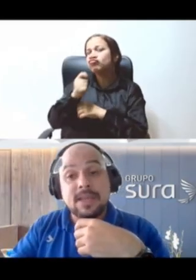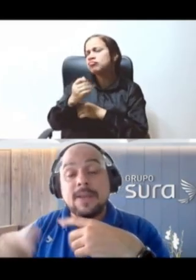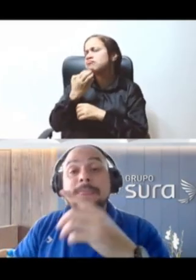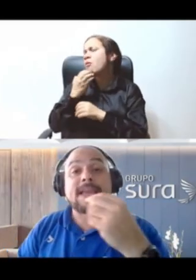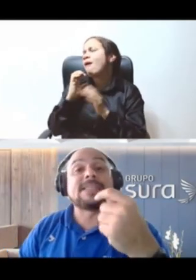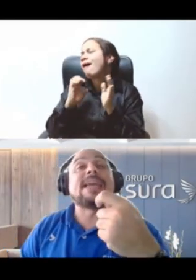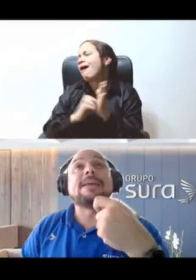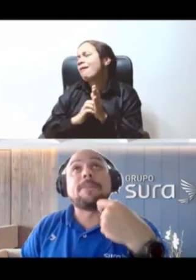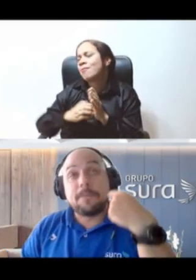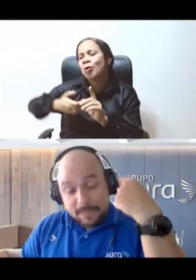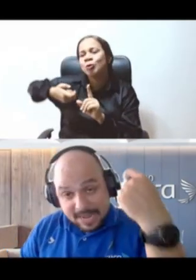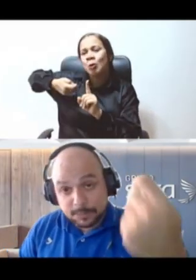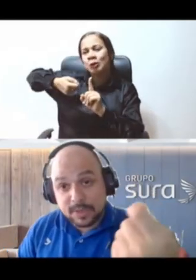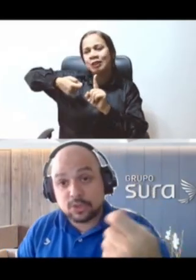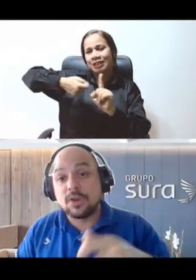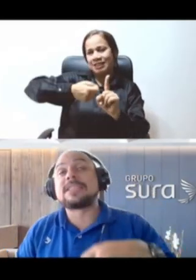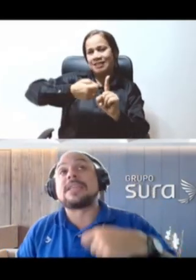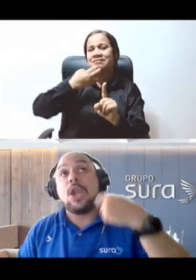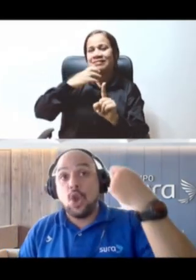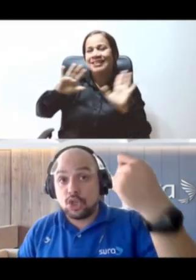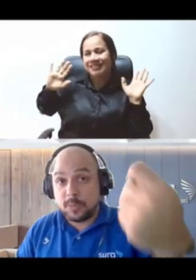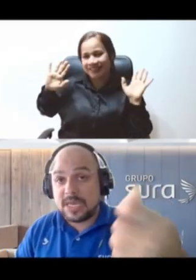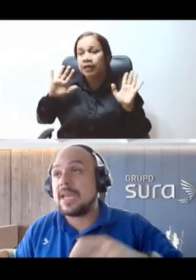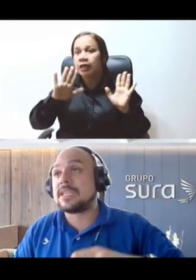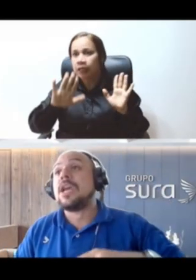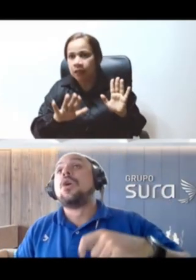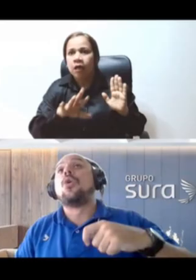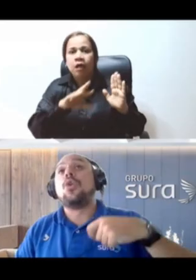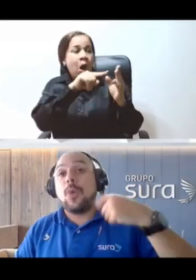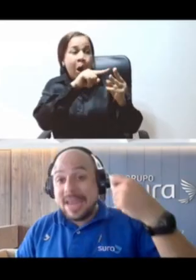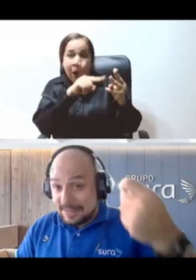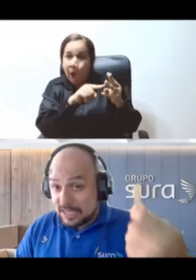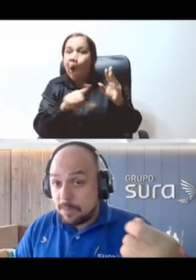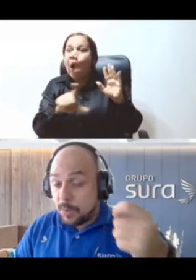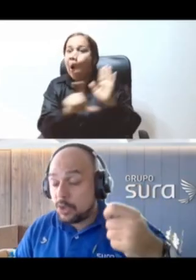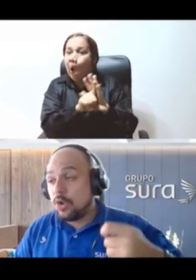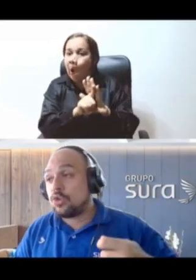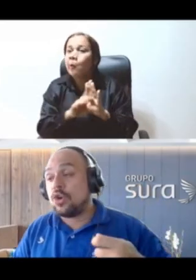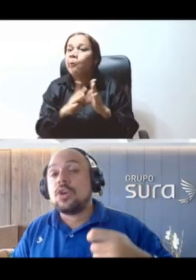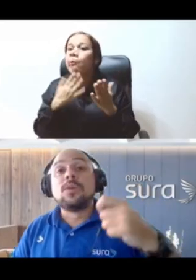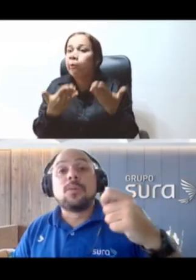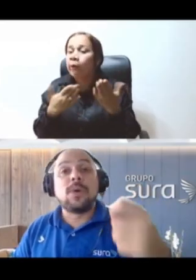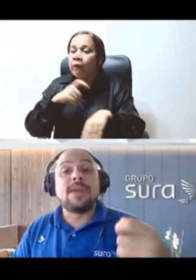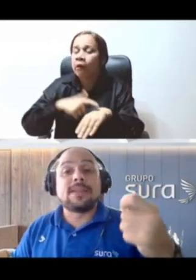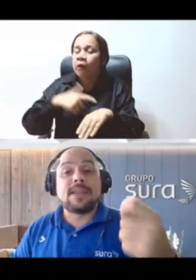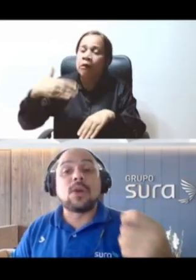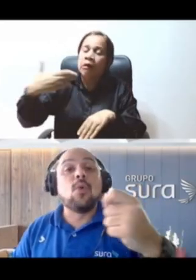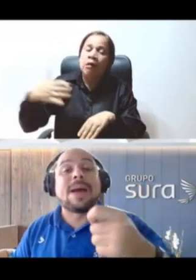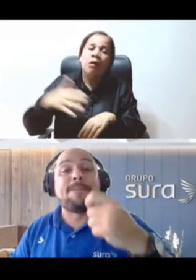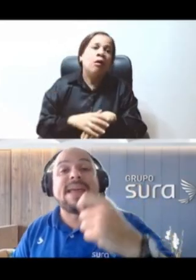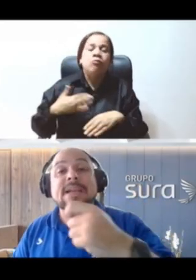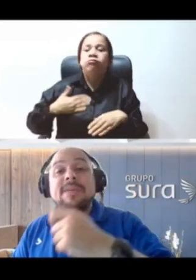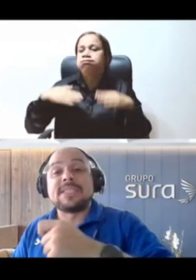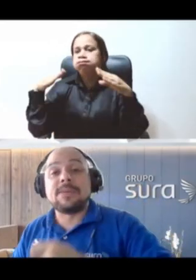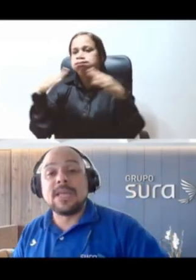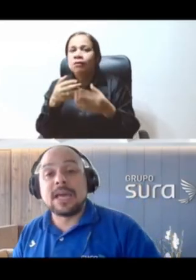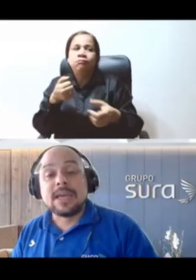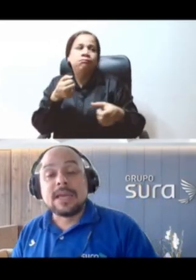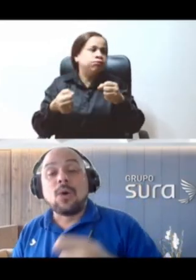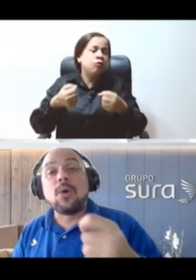que permiten que las personas, los bienes o el tiempo incluso pueda tener